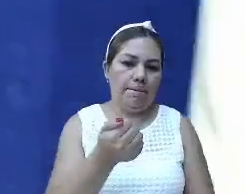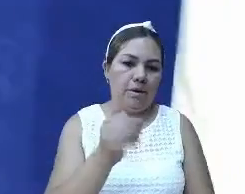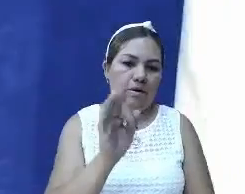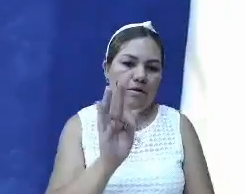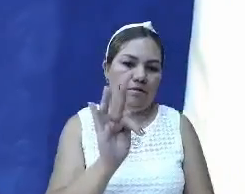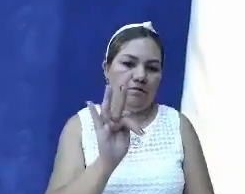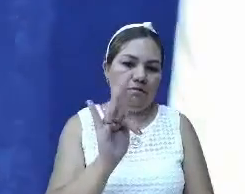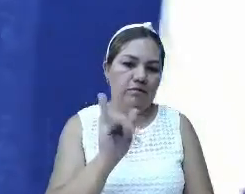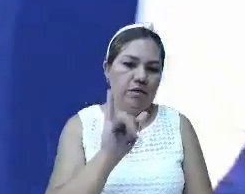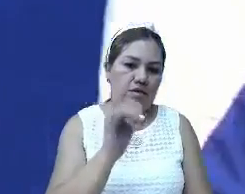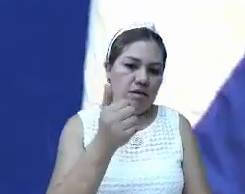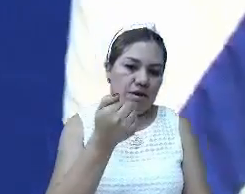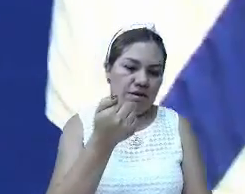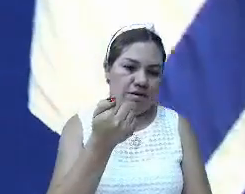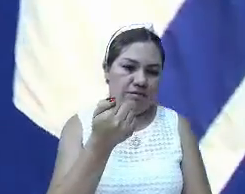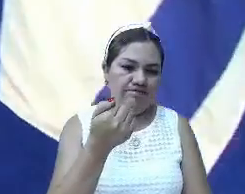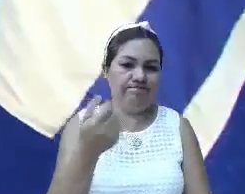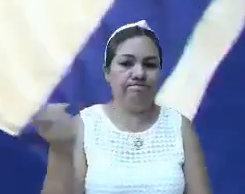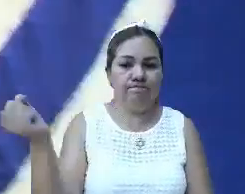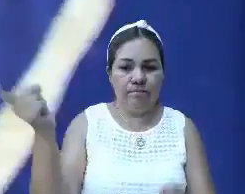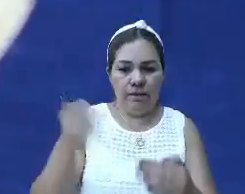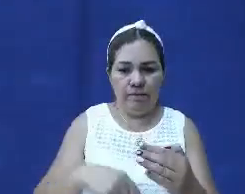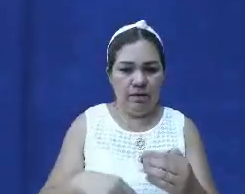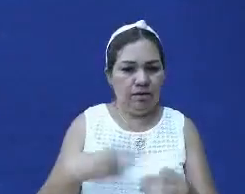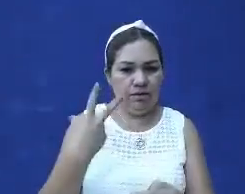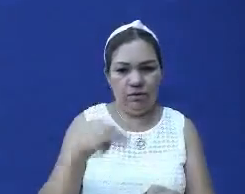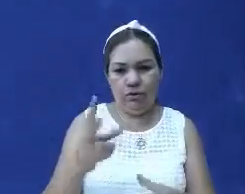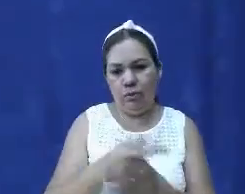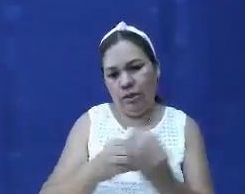y no puedes salir más.